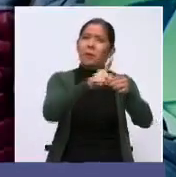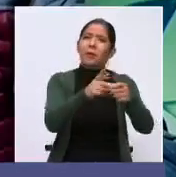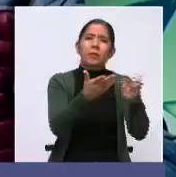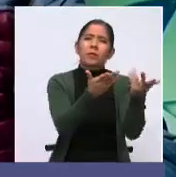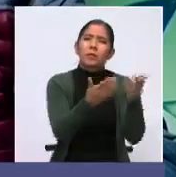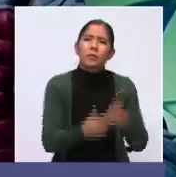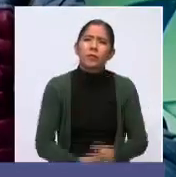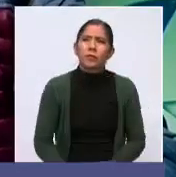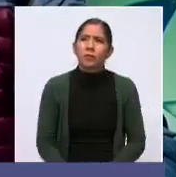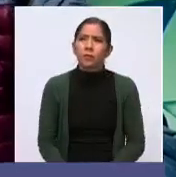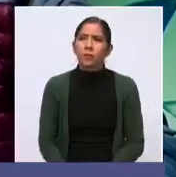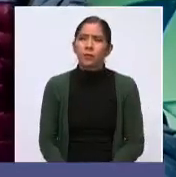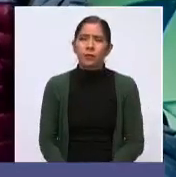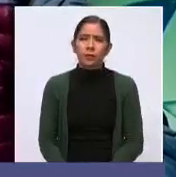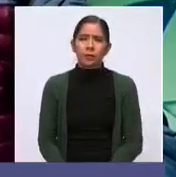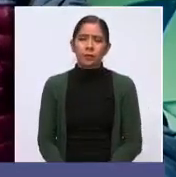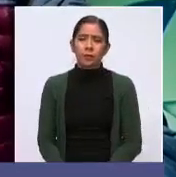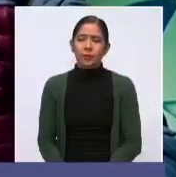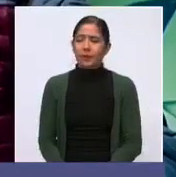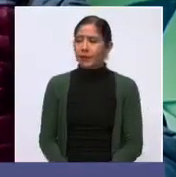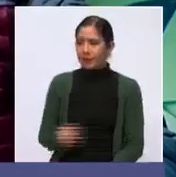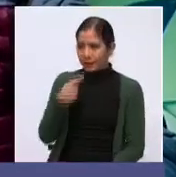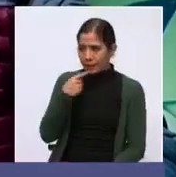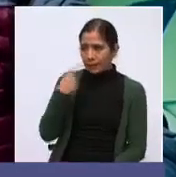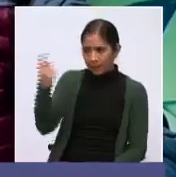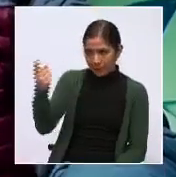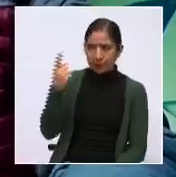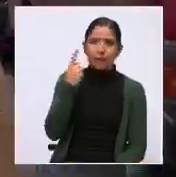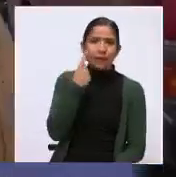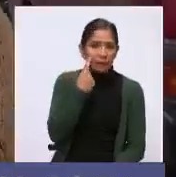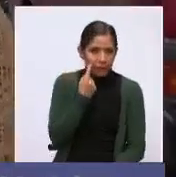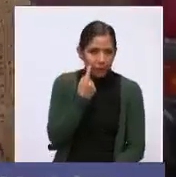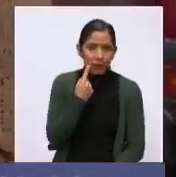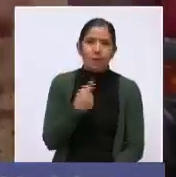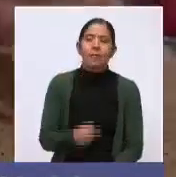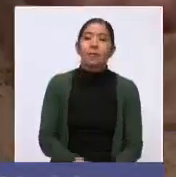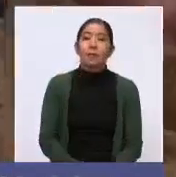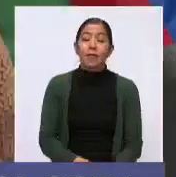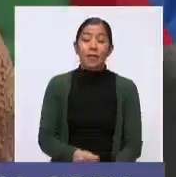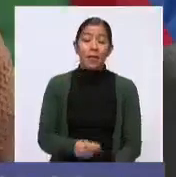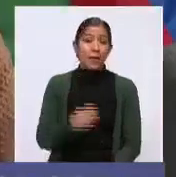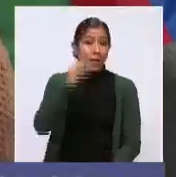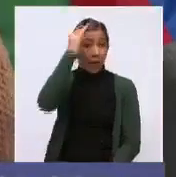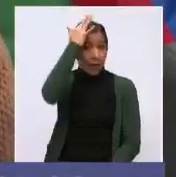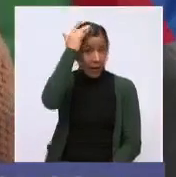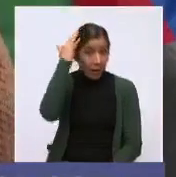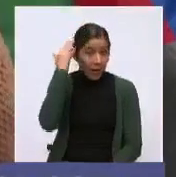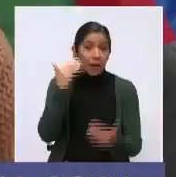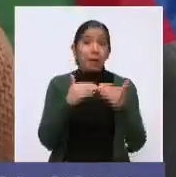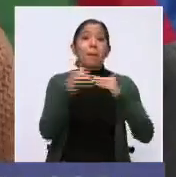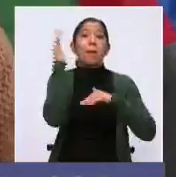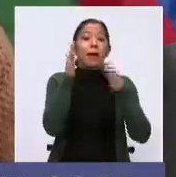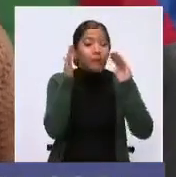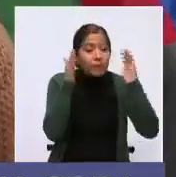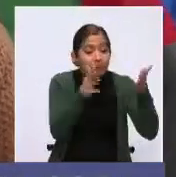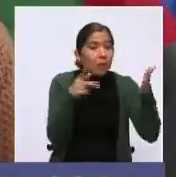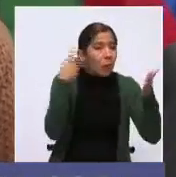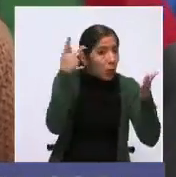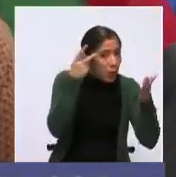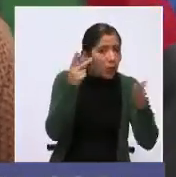ciudadana? Por eso decía, más se está dedicando a la política que gestión. ¿Por